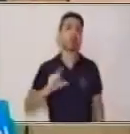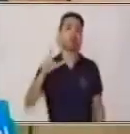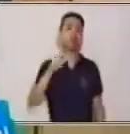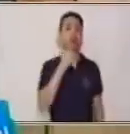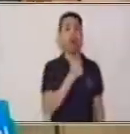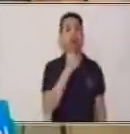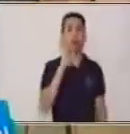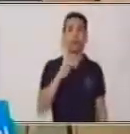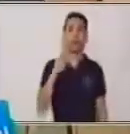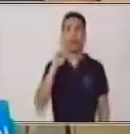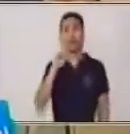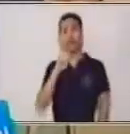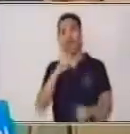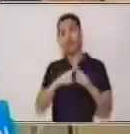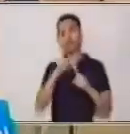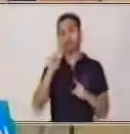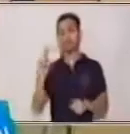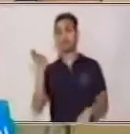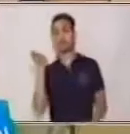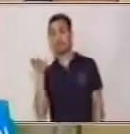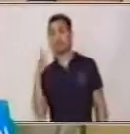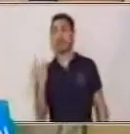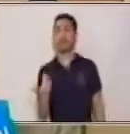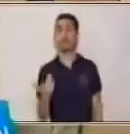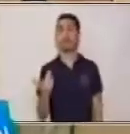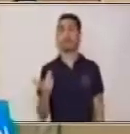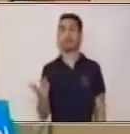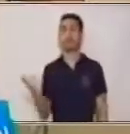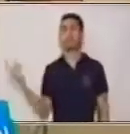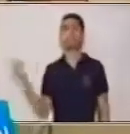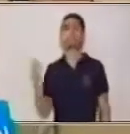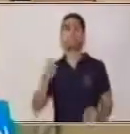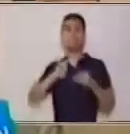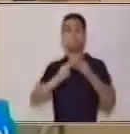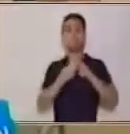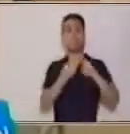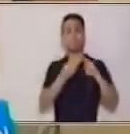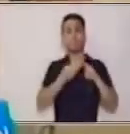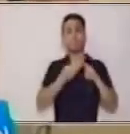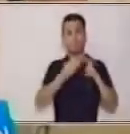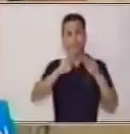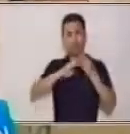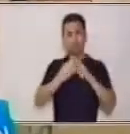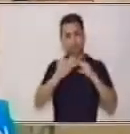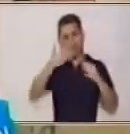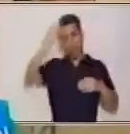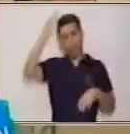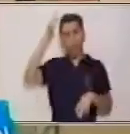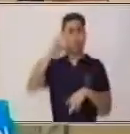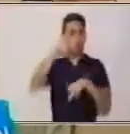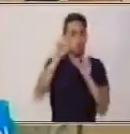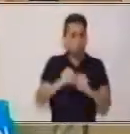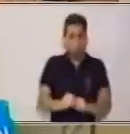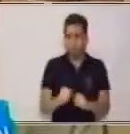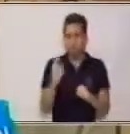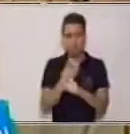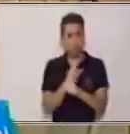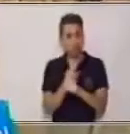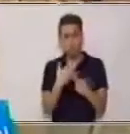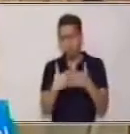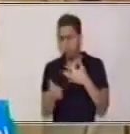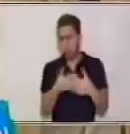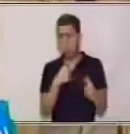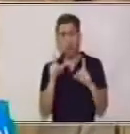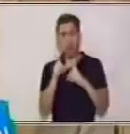B, X, Y, Z. Dentro del álgebra usted puede usar, lo decíamos en un programa previo, todas las letras